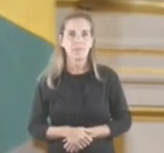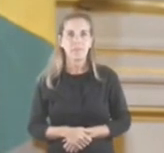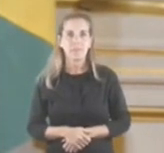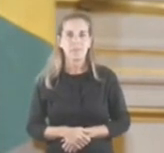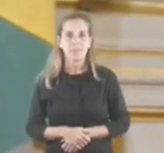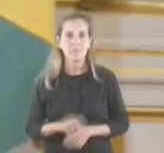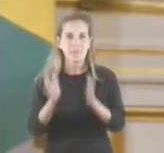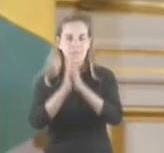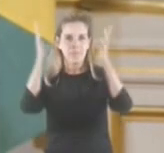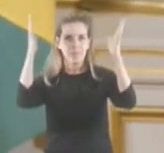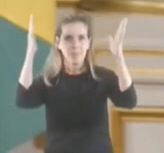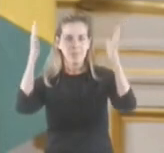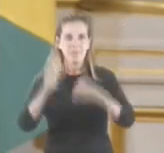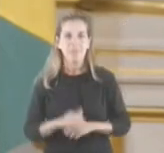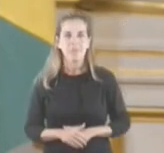te consideramos um amigo.